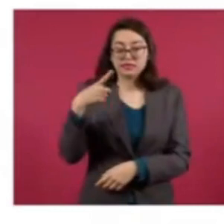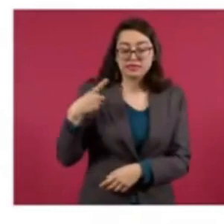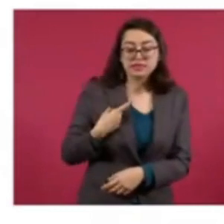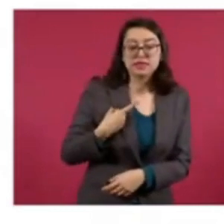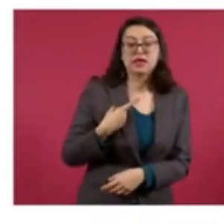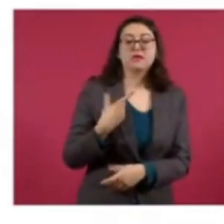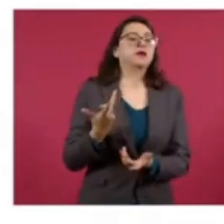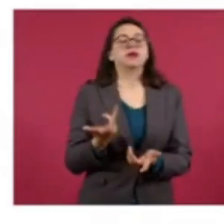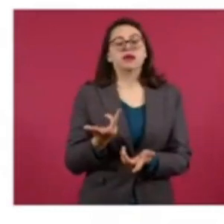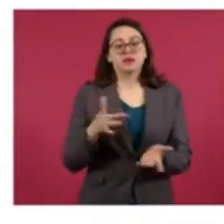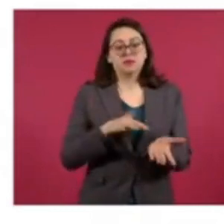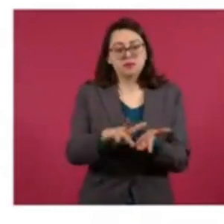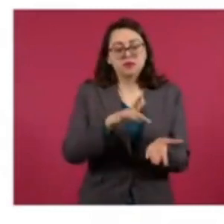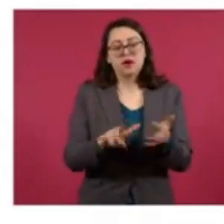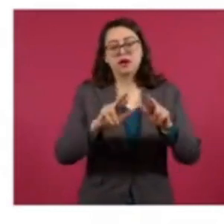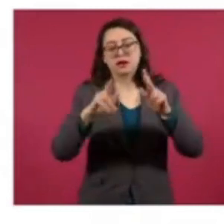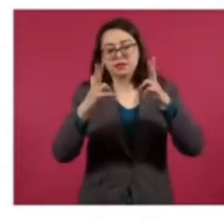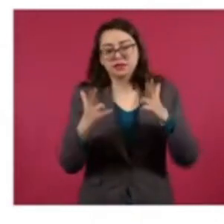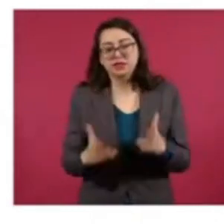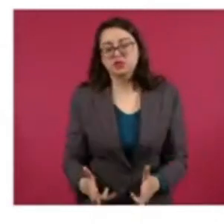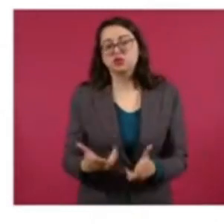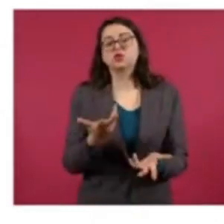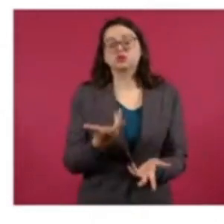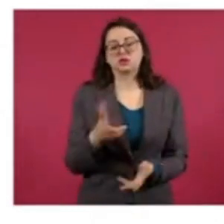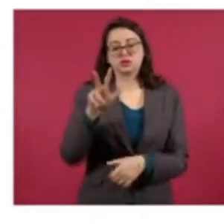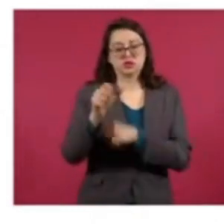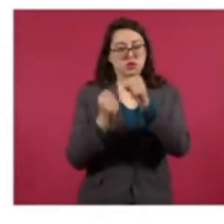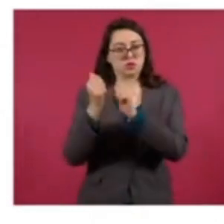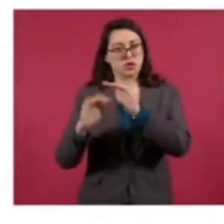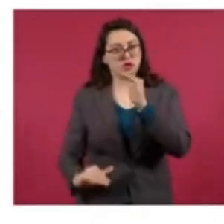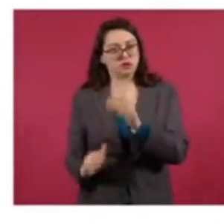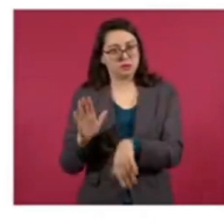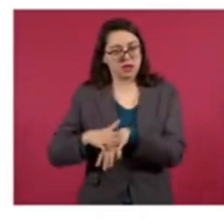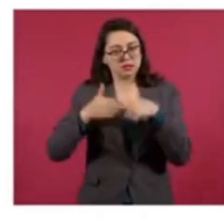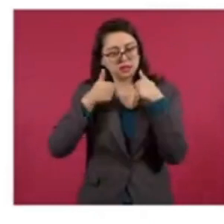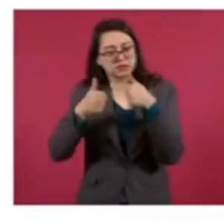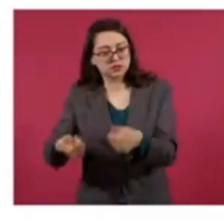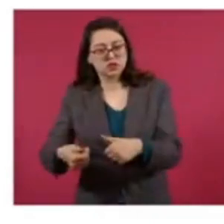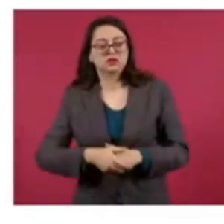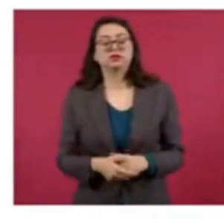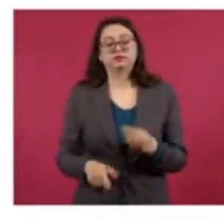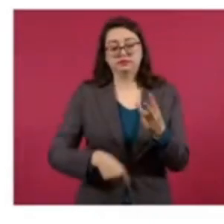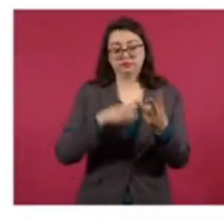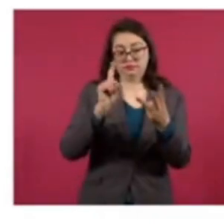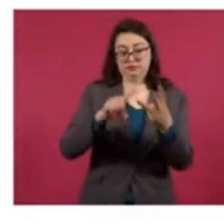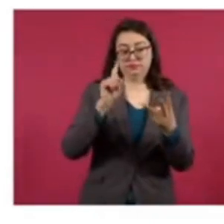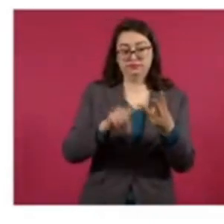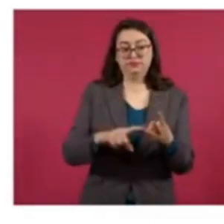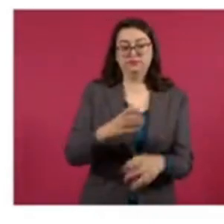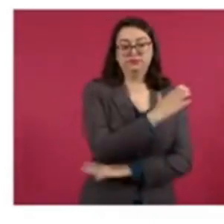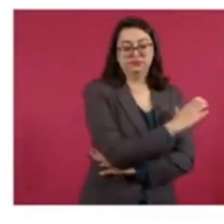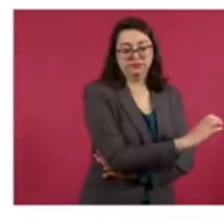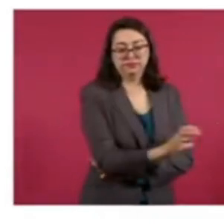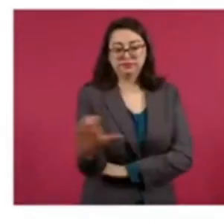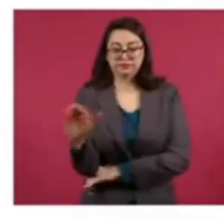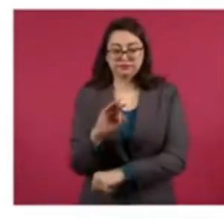pasar porque no tiene la mayoría absoluta que se requiere para que sean aprobadas. No la tiene en este momento. Entonces,